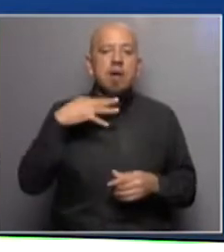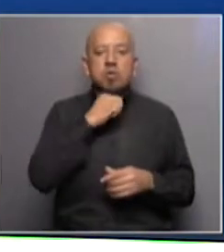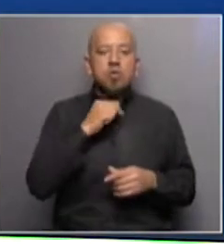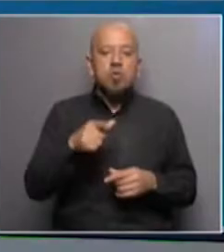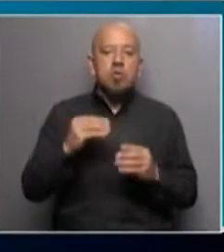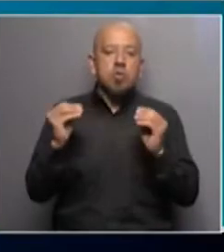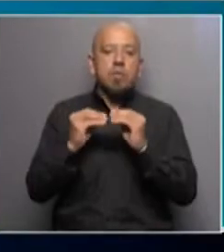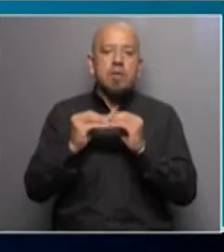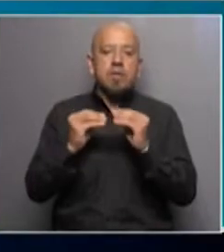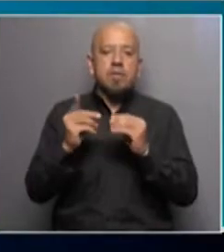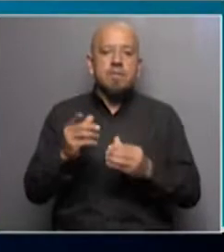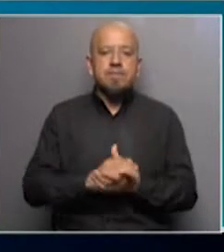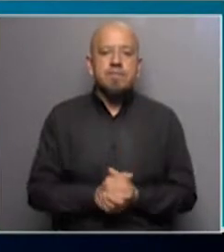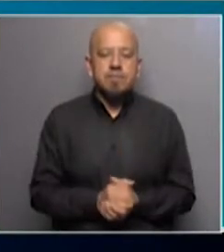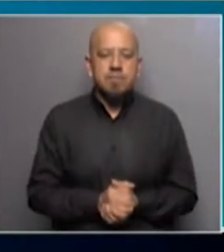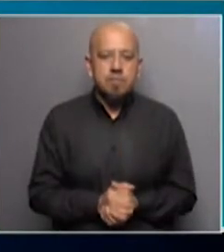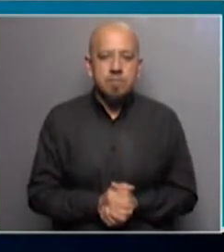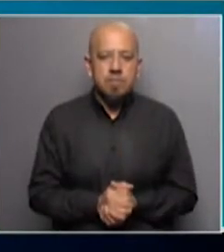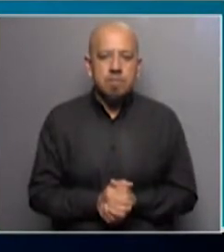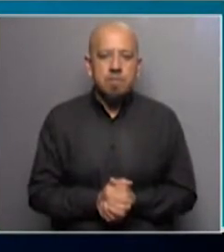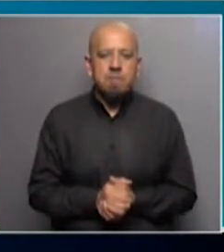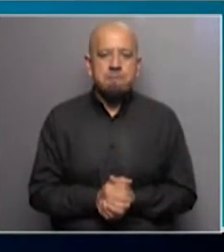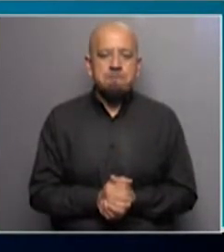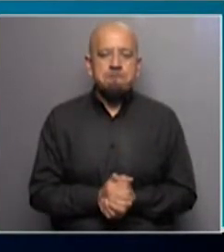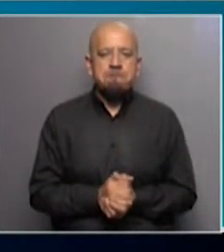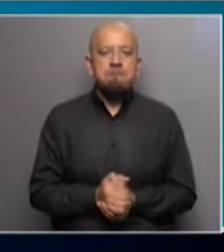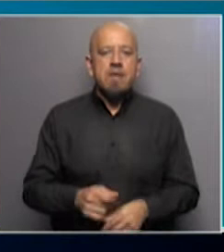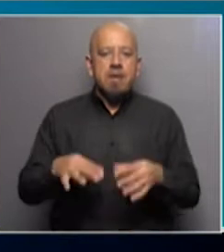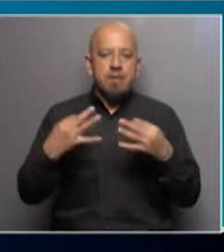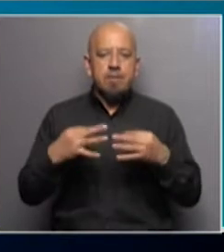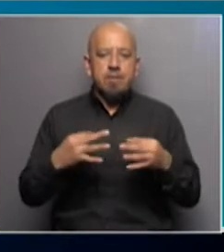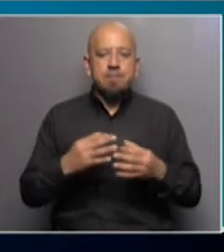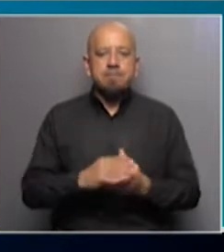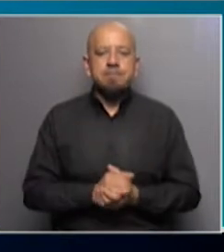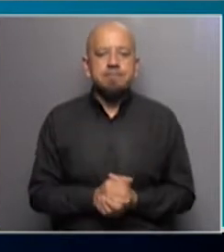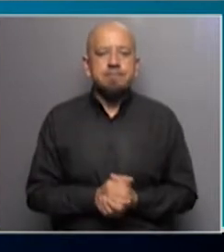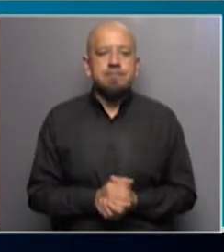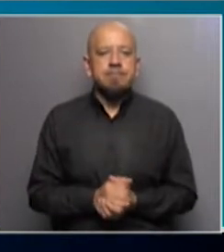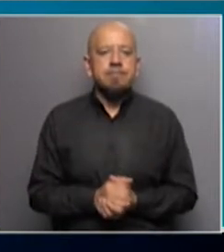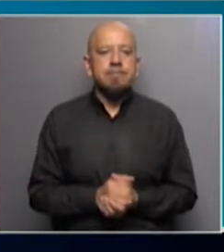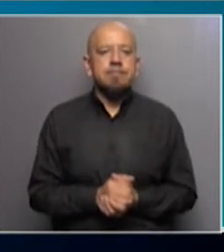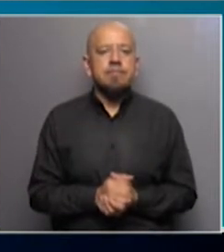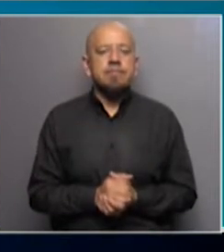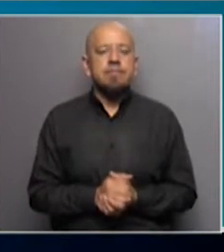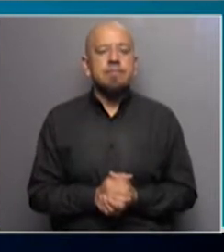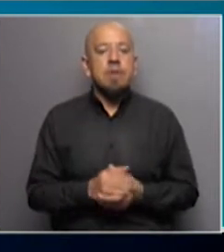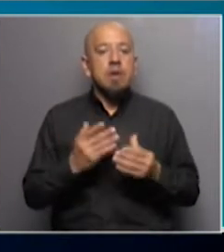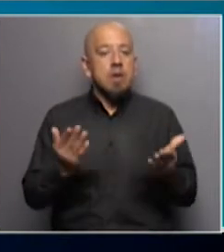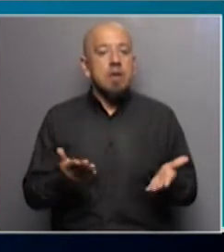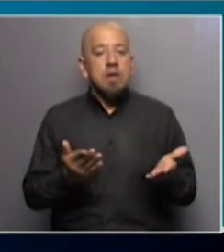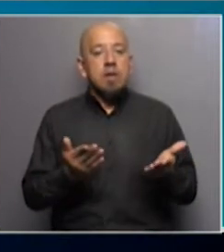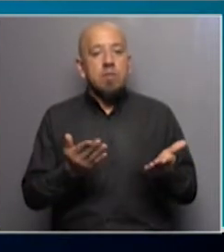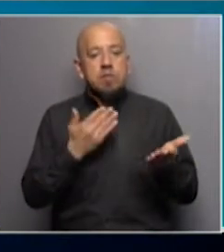Agosto. Germán, bienvenido. ¿Cómo estás? Todo bien por acá. ¿Vos cómo andás, Pilar? Muy bien. Hablando de una moneda